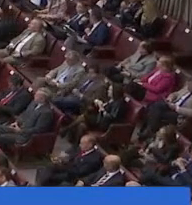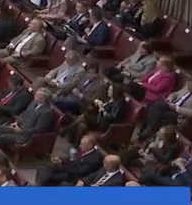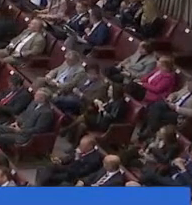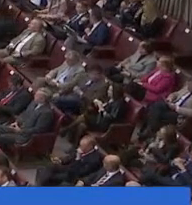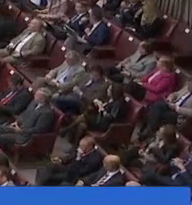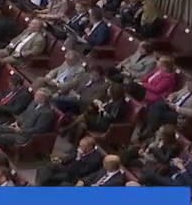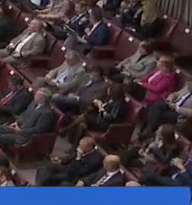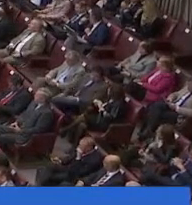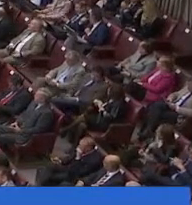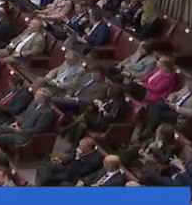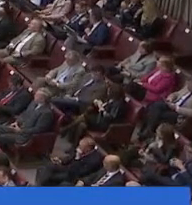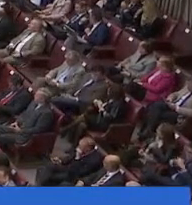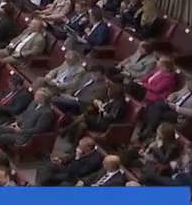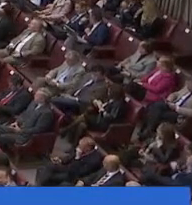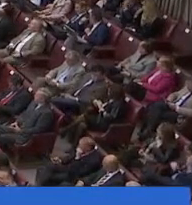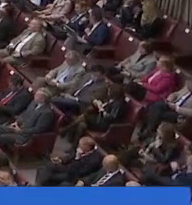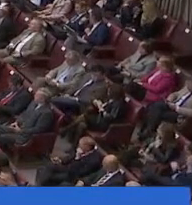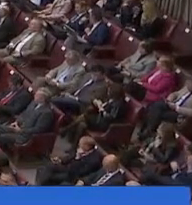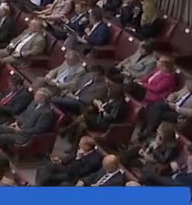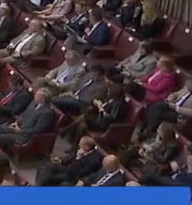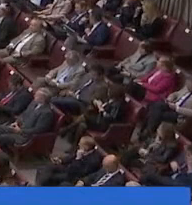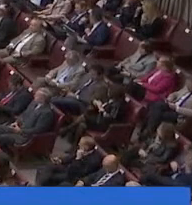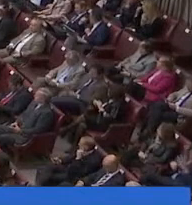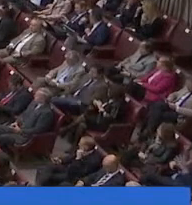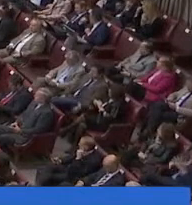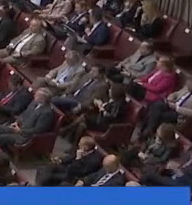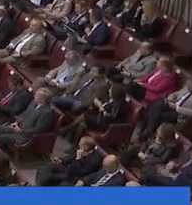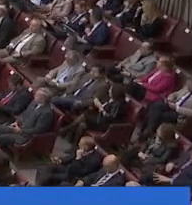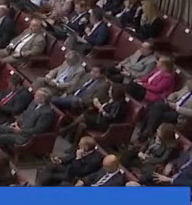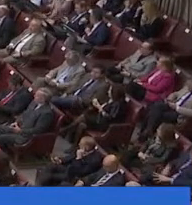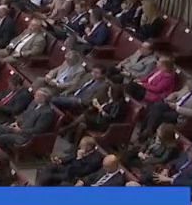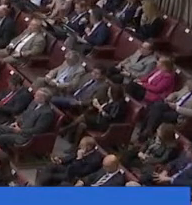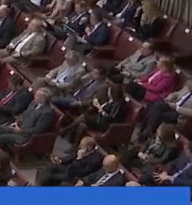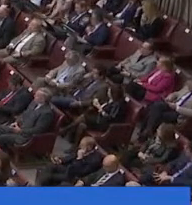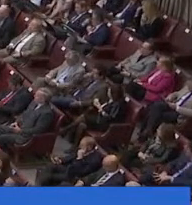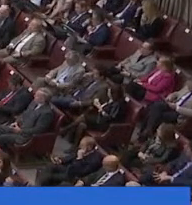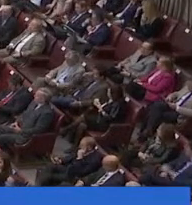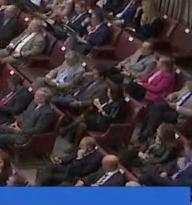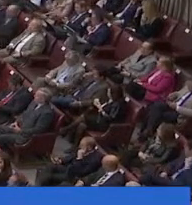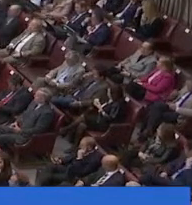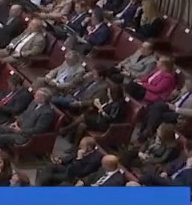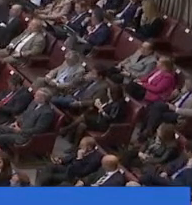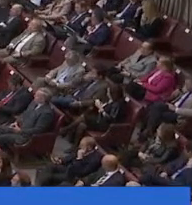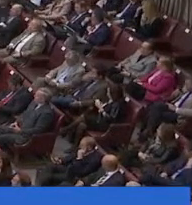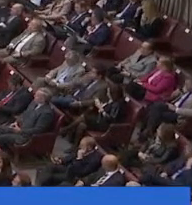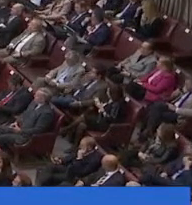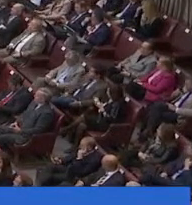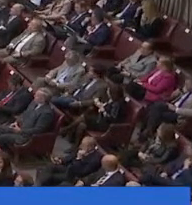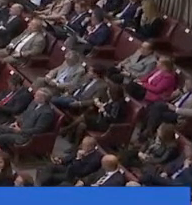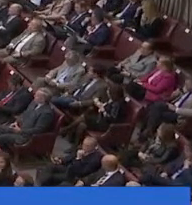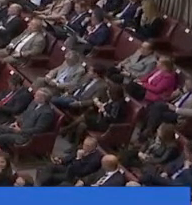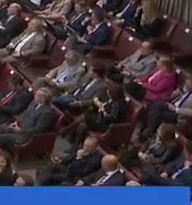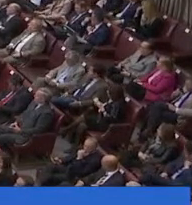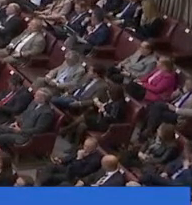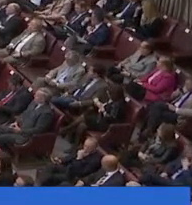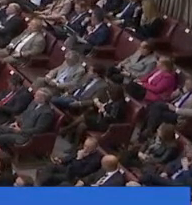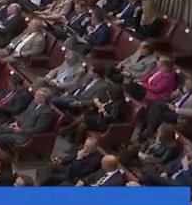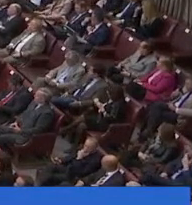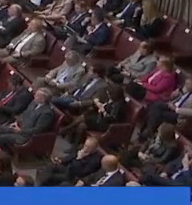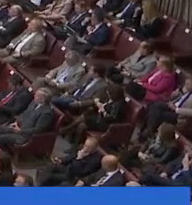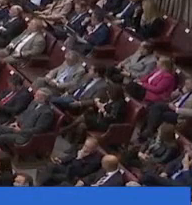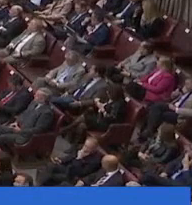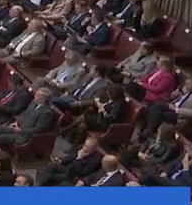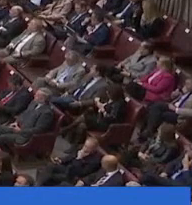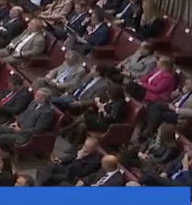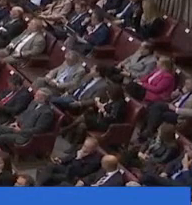se agradecen las palabras del presidente de la cámara de diputados Doblado mirosevich Verdugo